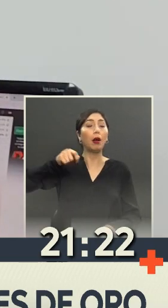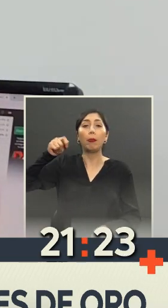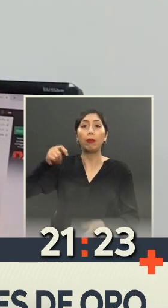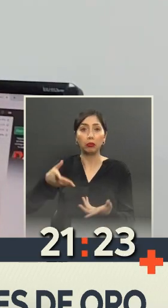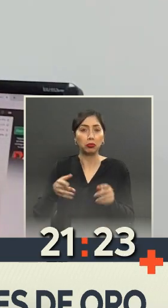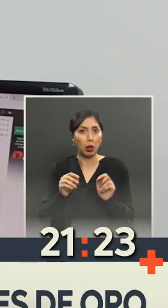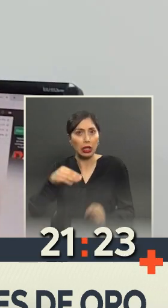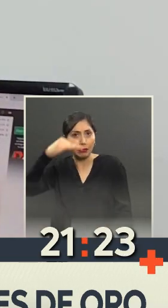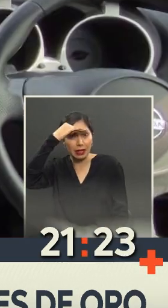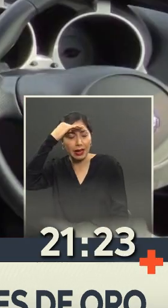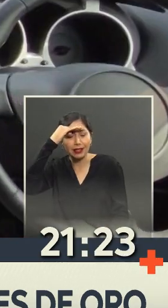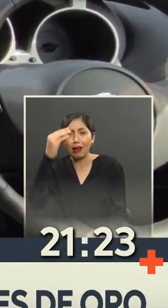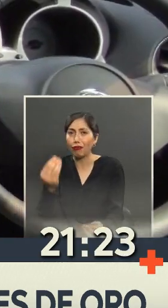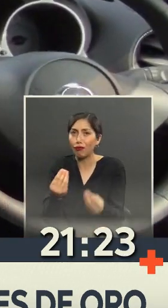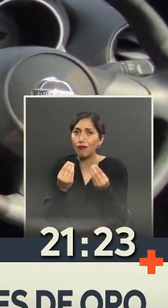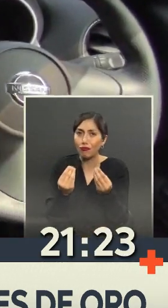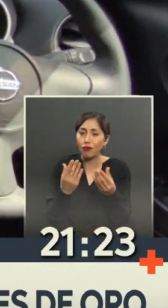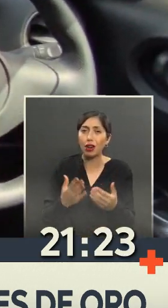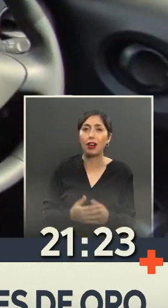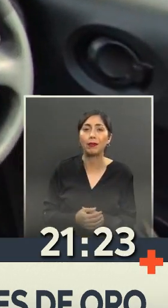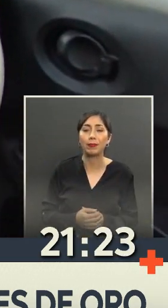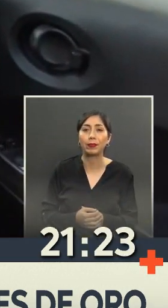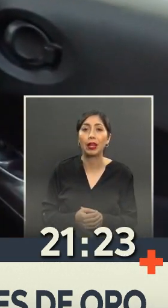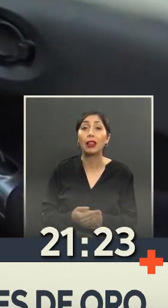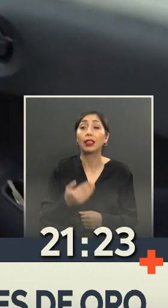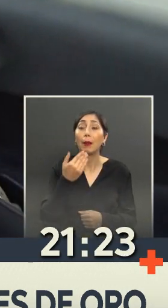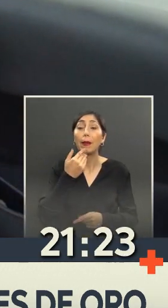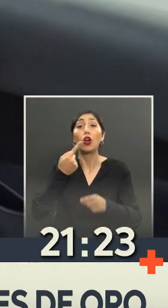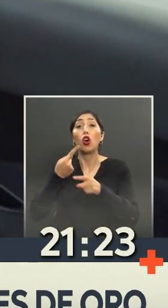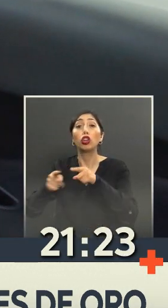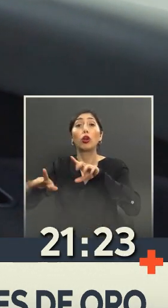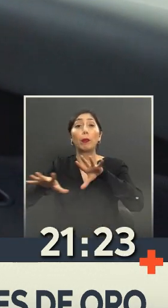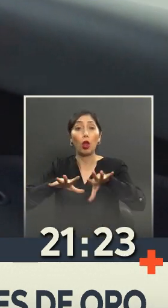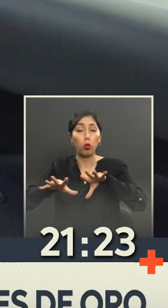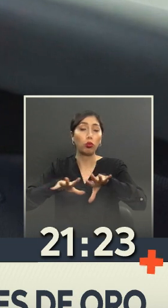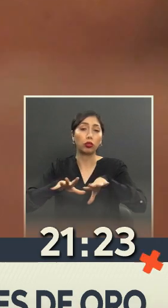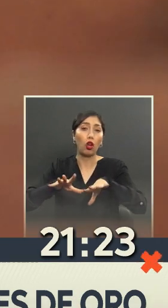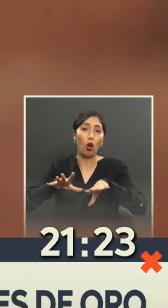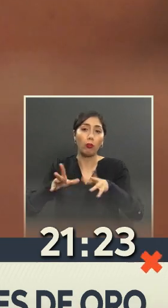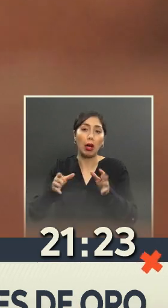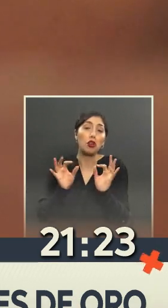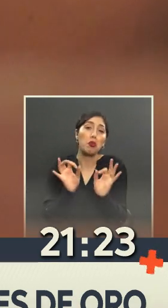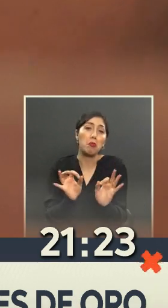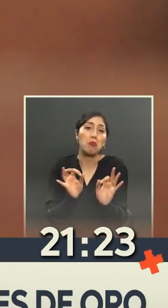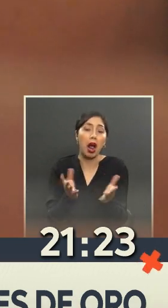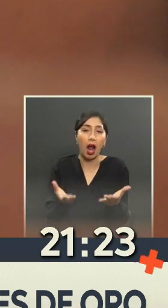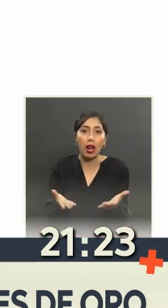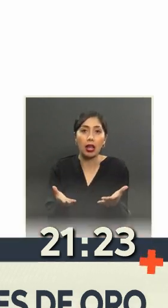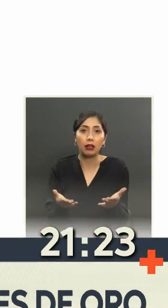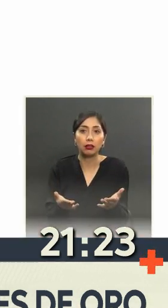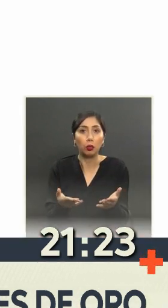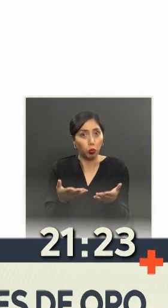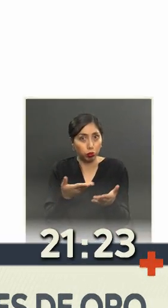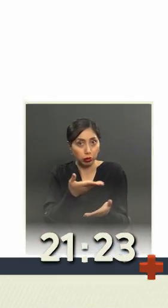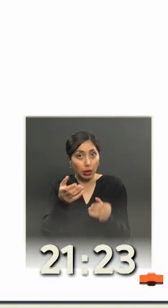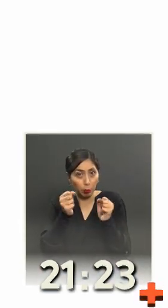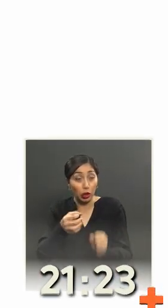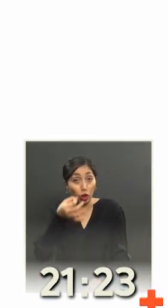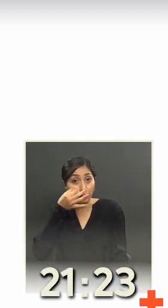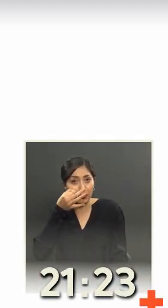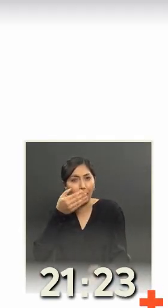que vale la pena vivir también habrá artículos menos peculiares que éstos y desde ya se pueden observar en la página